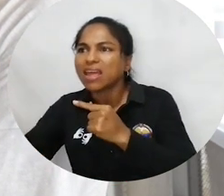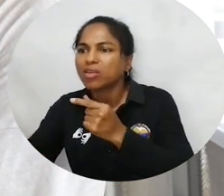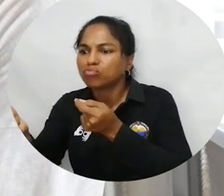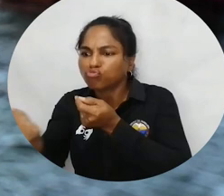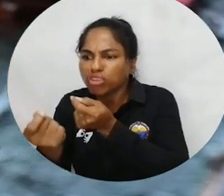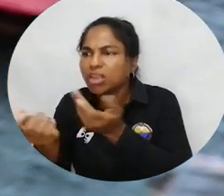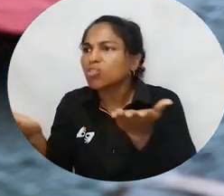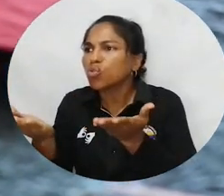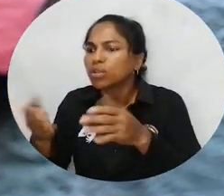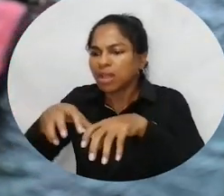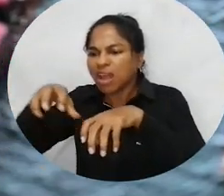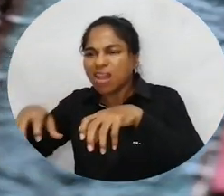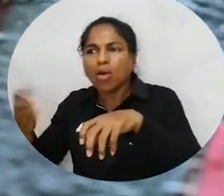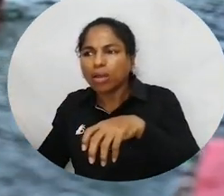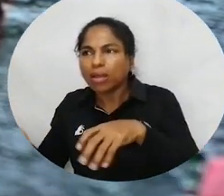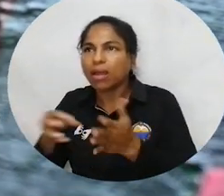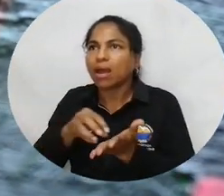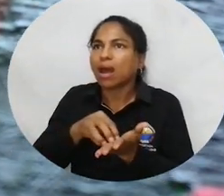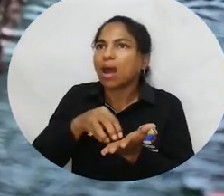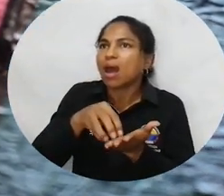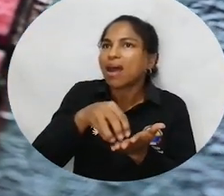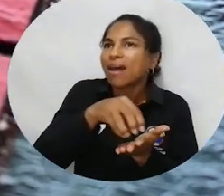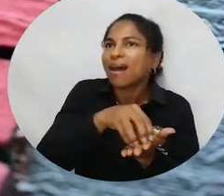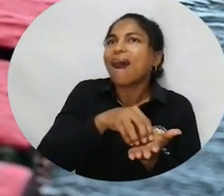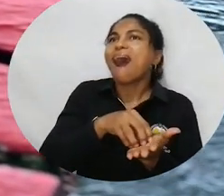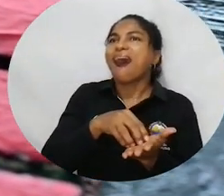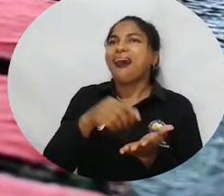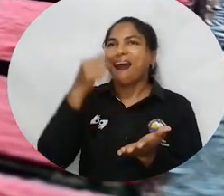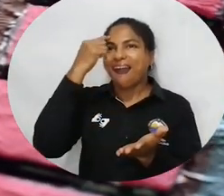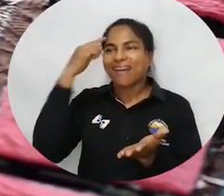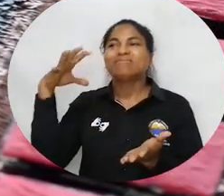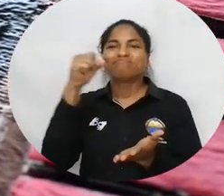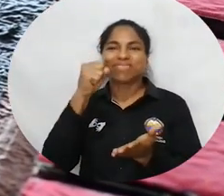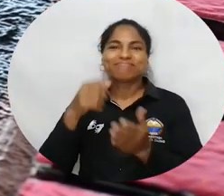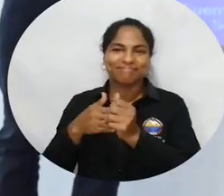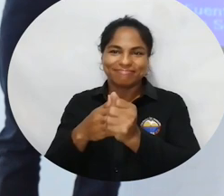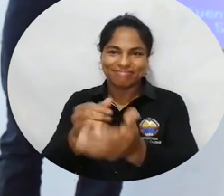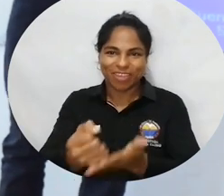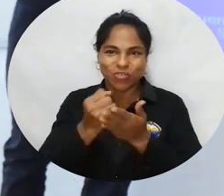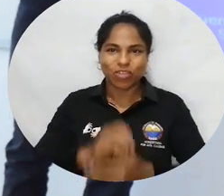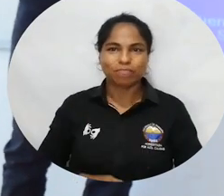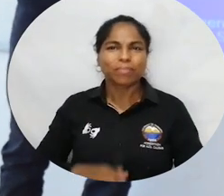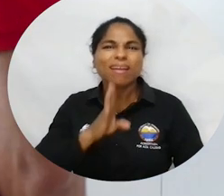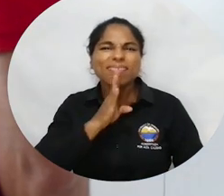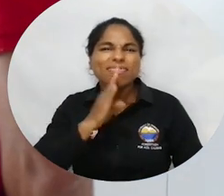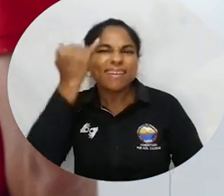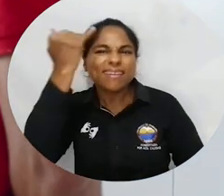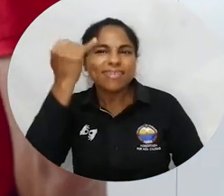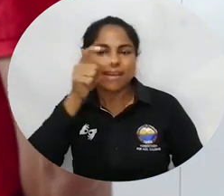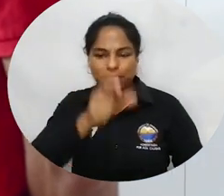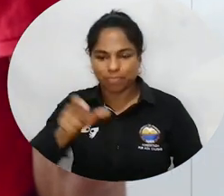queda, que me puedo orientar. Y la maqueta es una buena estrategia de hacer accesible pues esta información. El proyecto, realizado por